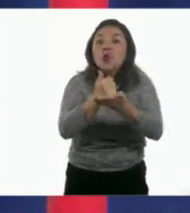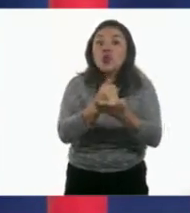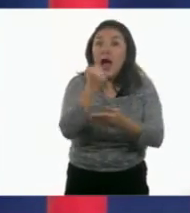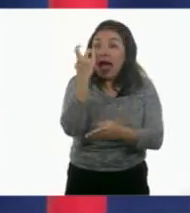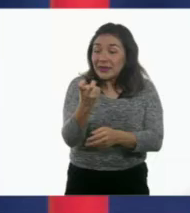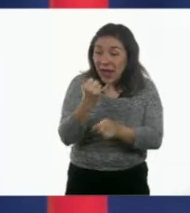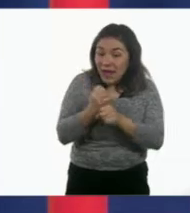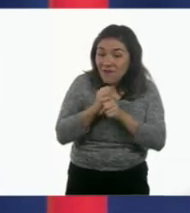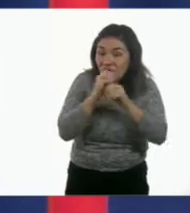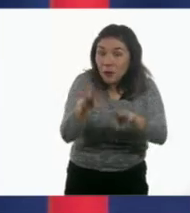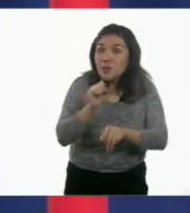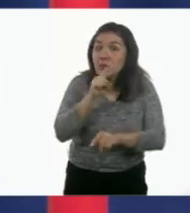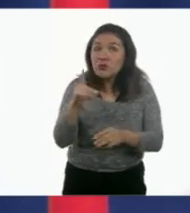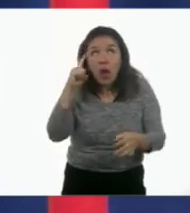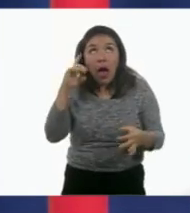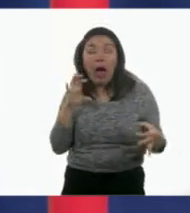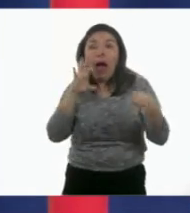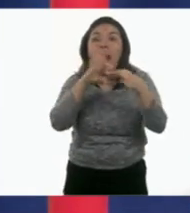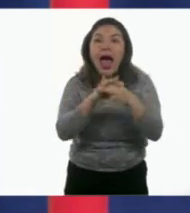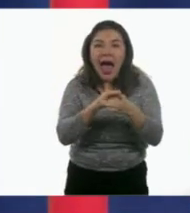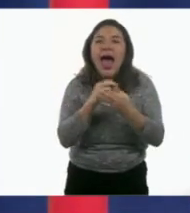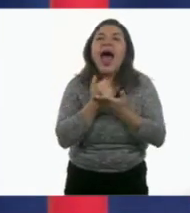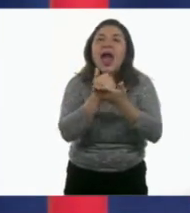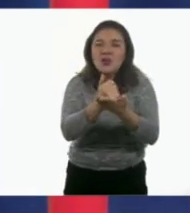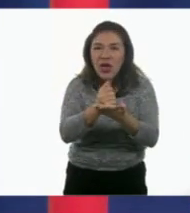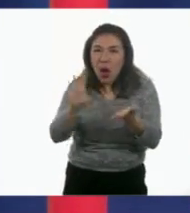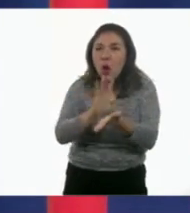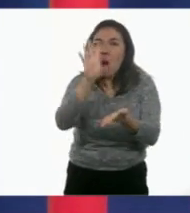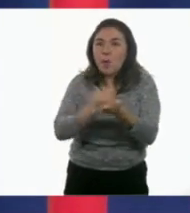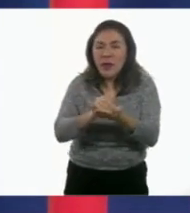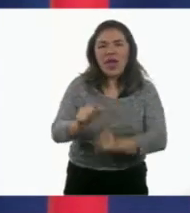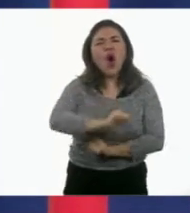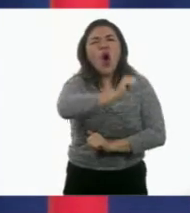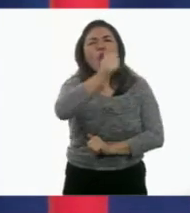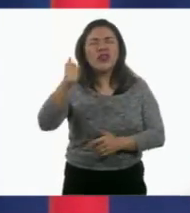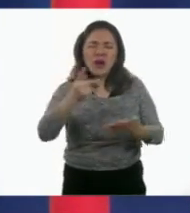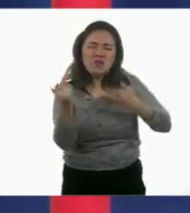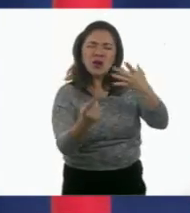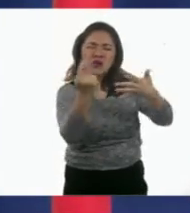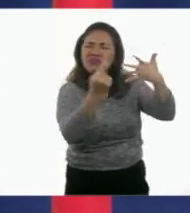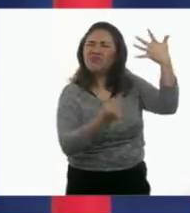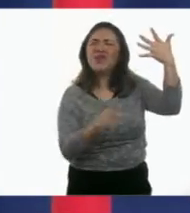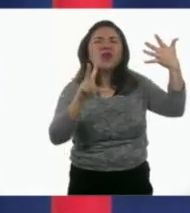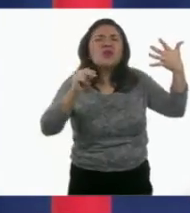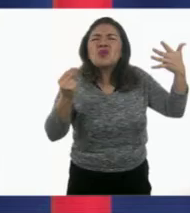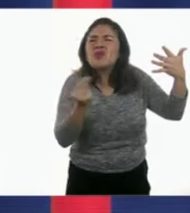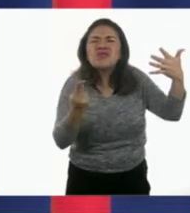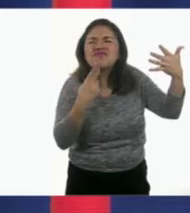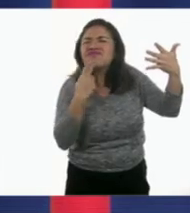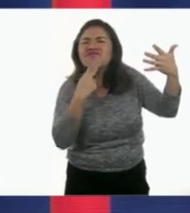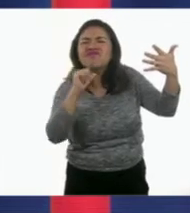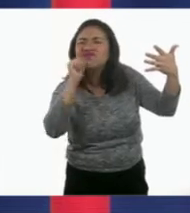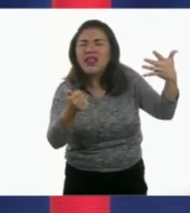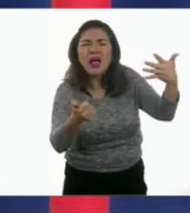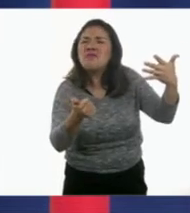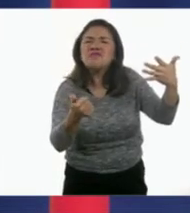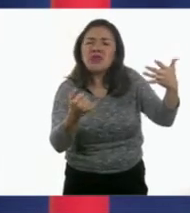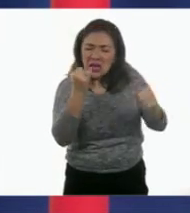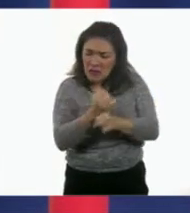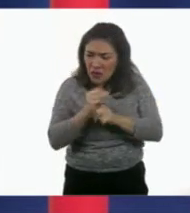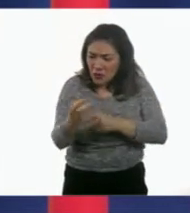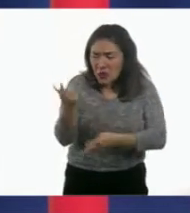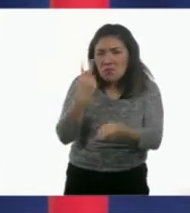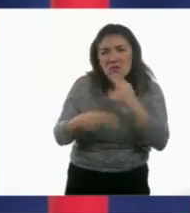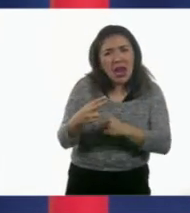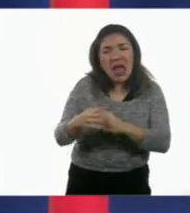completar una misma idea, y otras más que fueron irrelevantes, es decir, que no aportaban